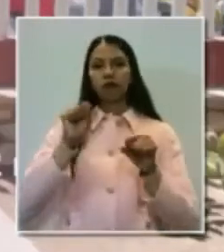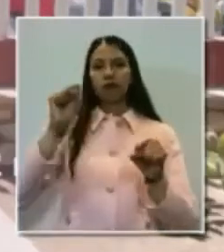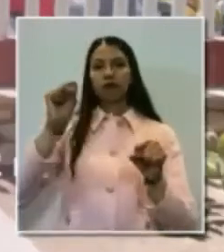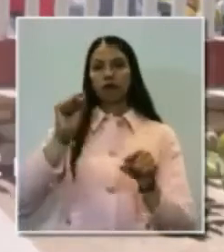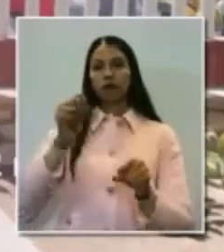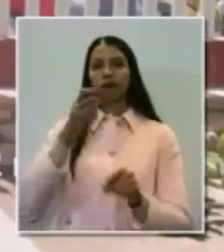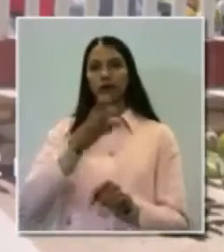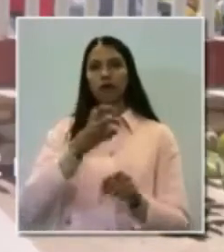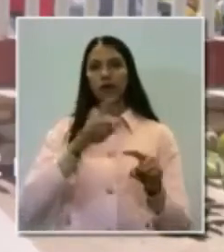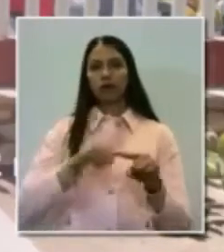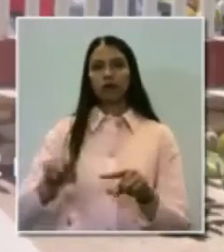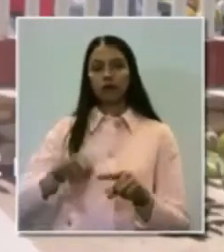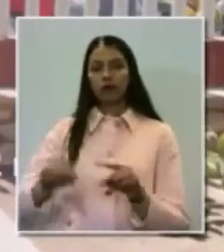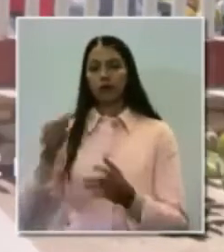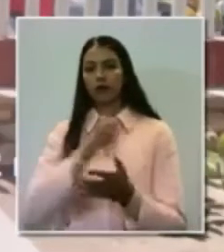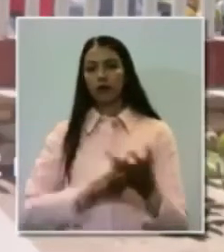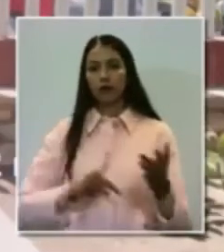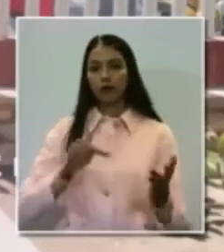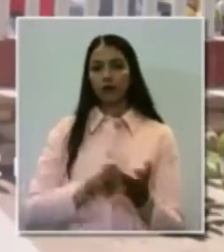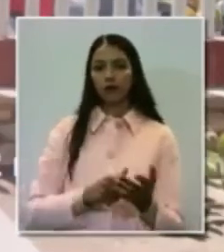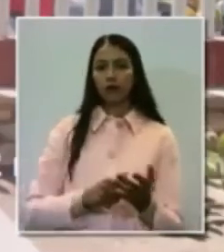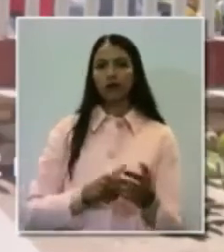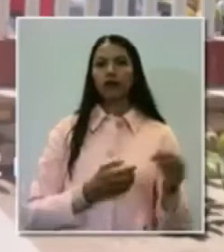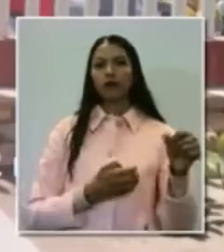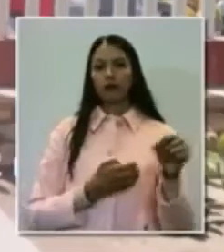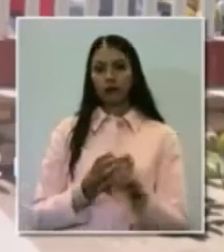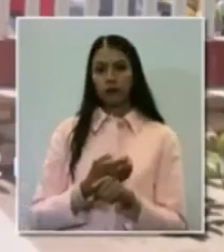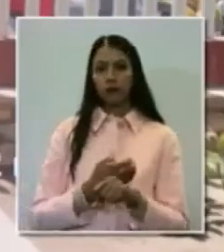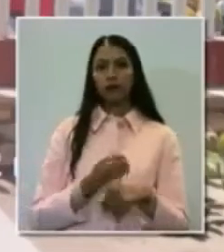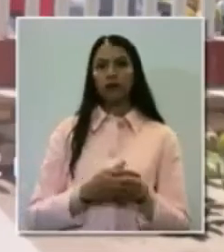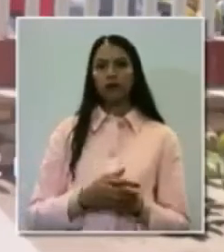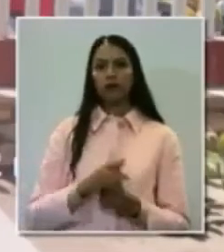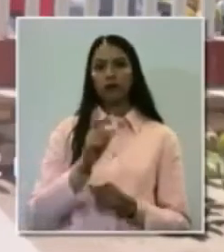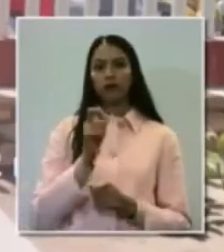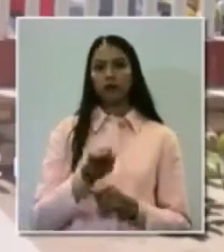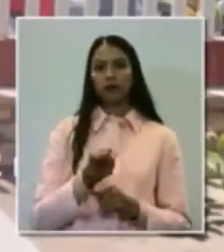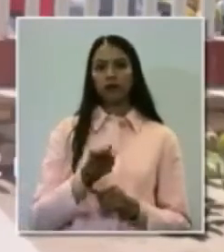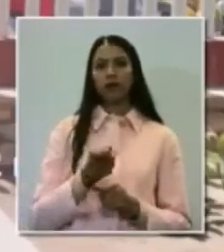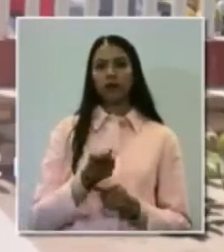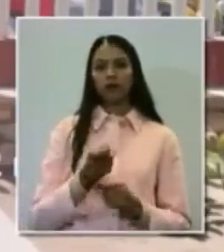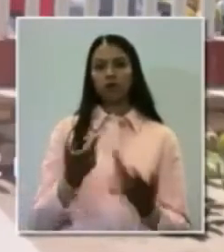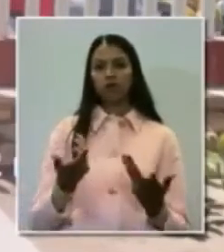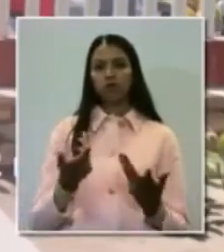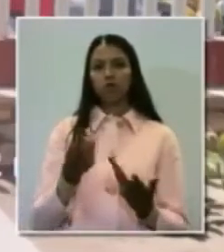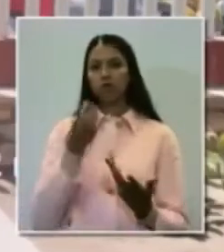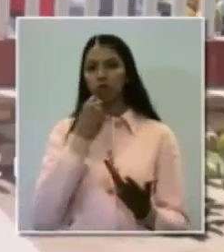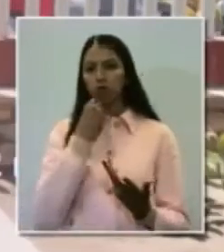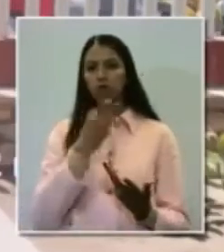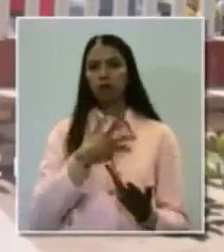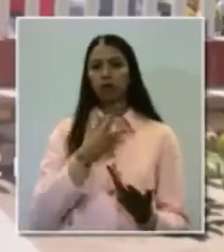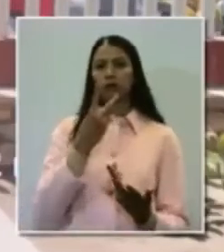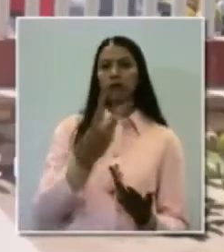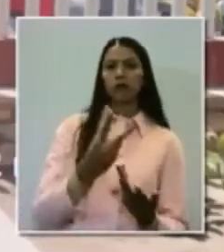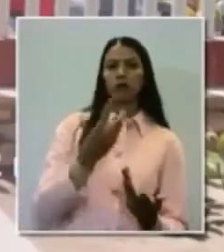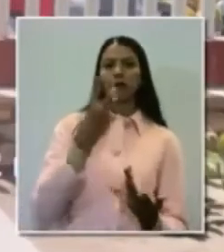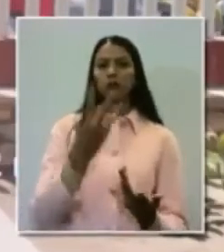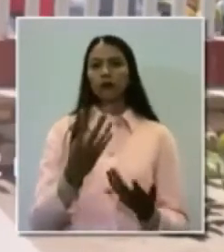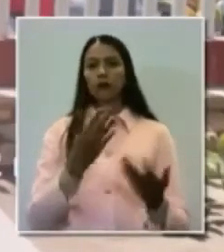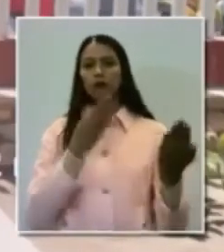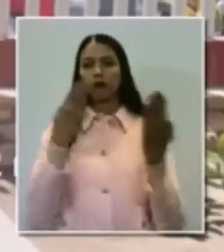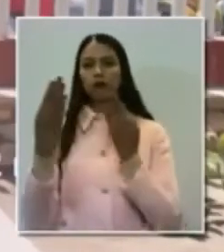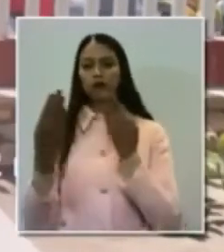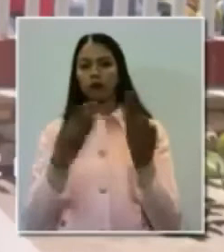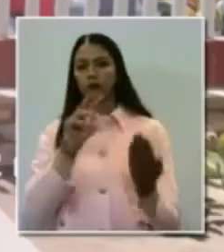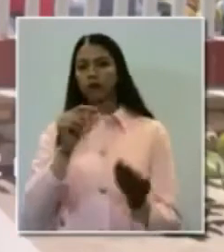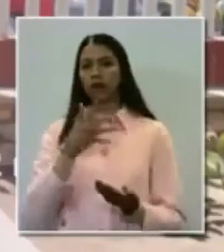en varios lugares del estado, que son lo mínimo, pero que aunque sean 2 o 3 estudiantes